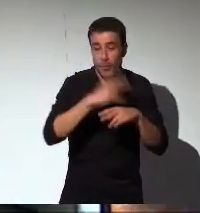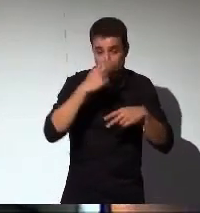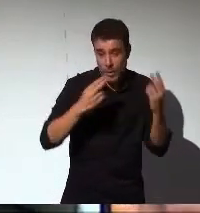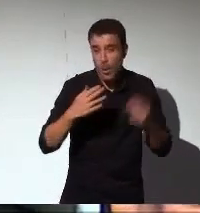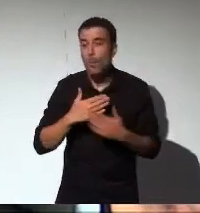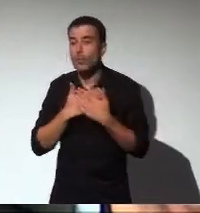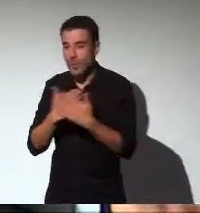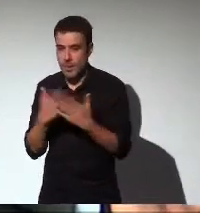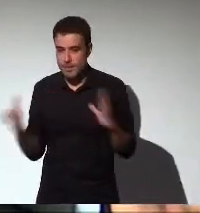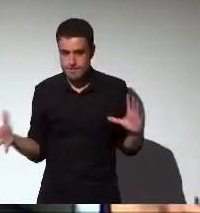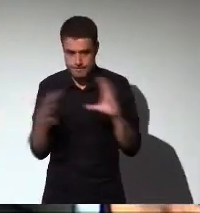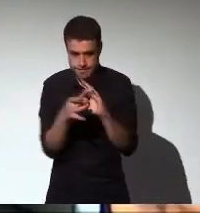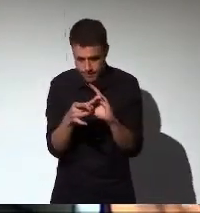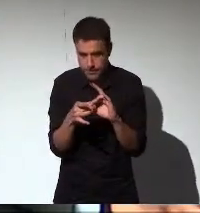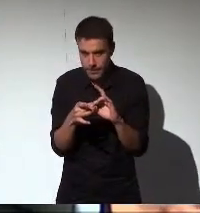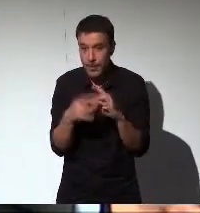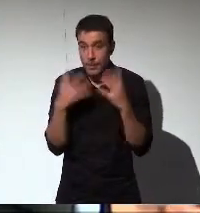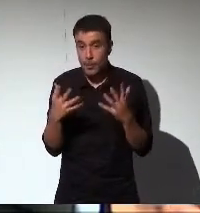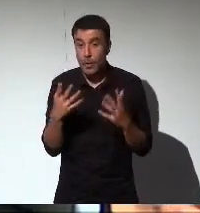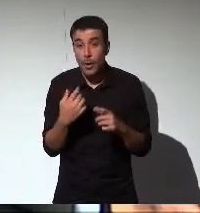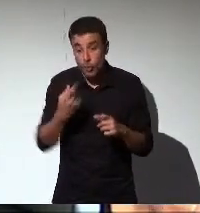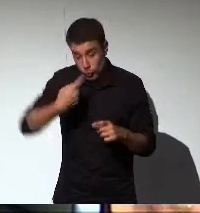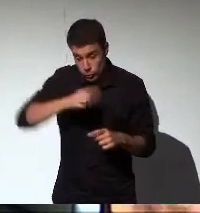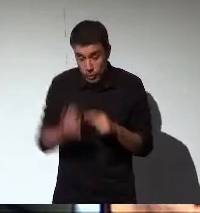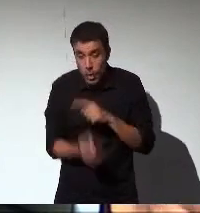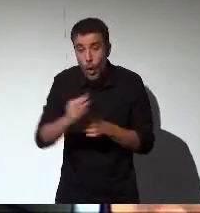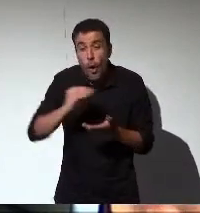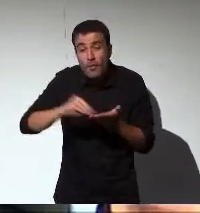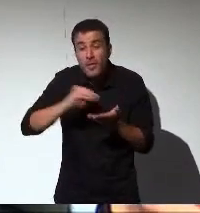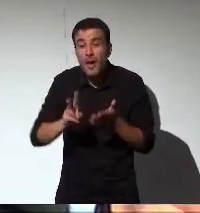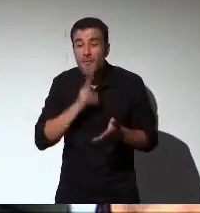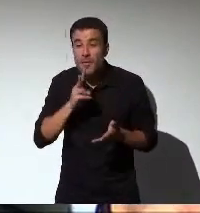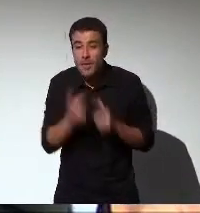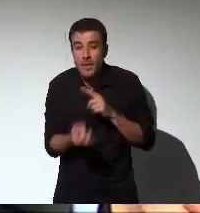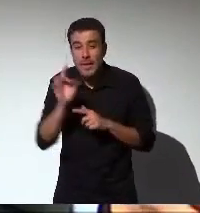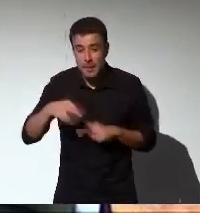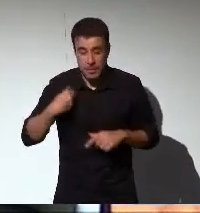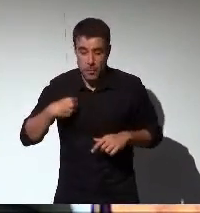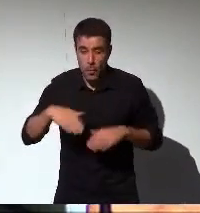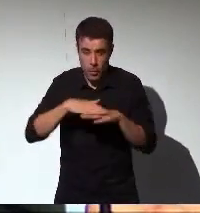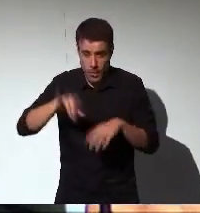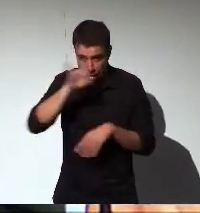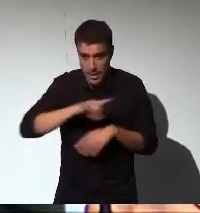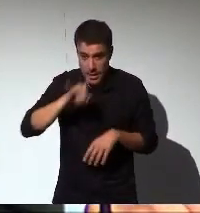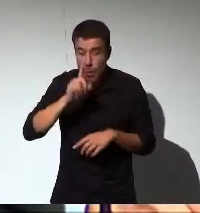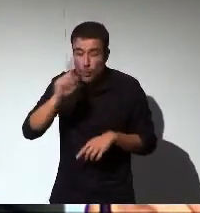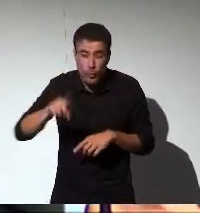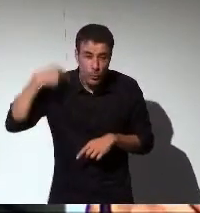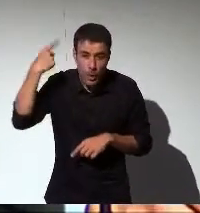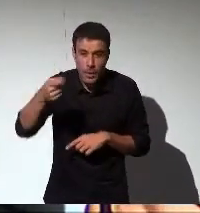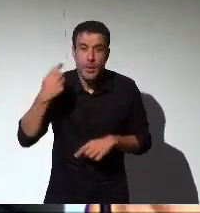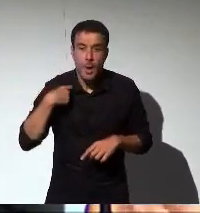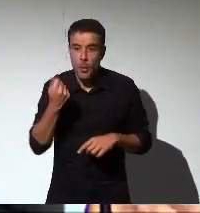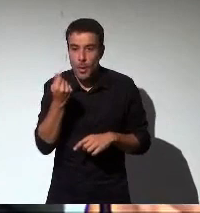eso, en torno a las oficinas verdes que hemos creado del Gobierno de Canarias, el año que viene hay una